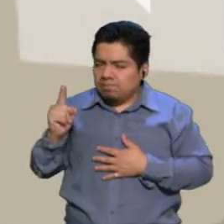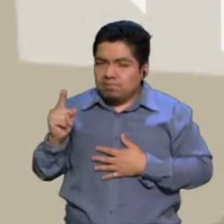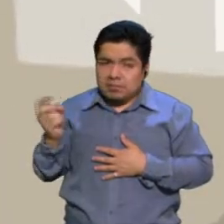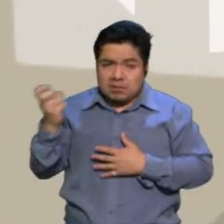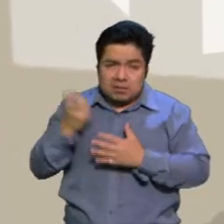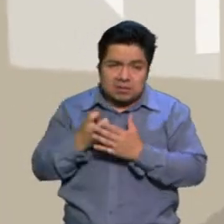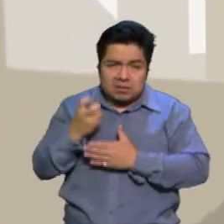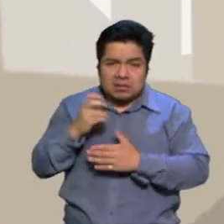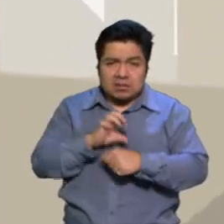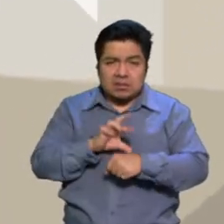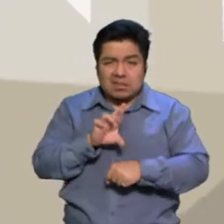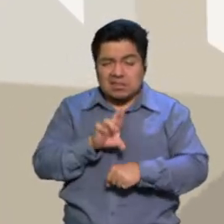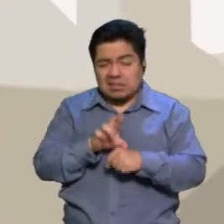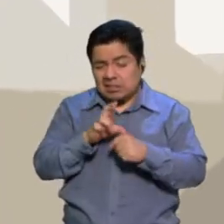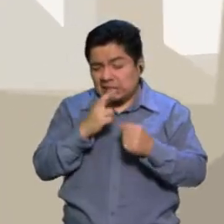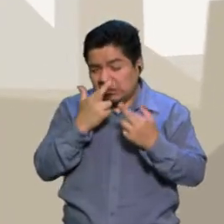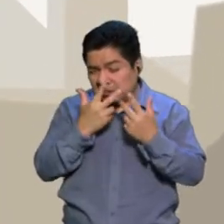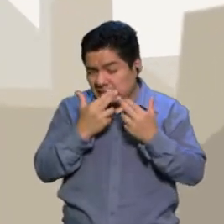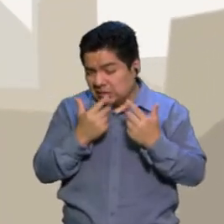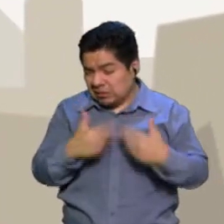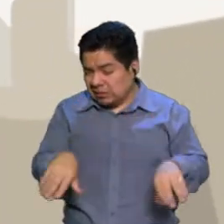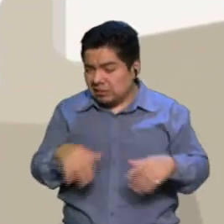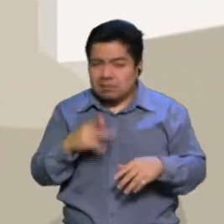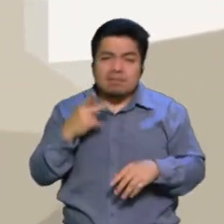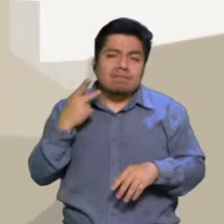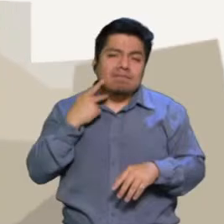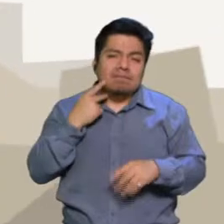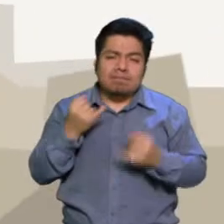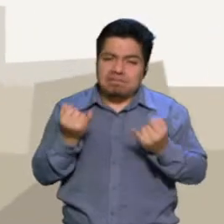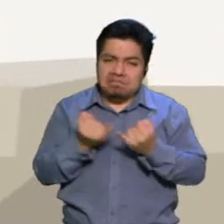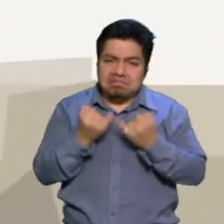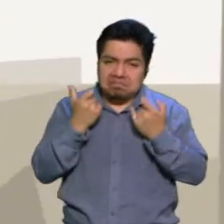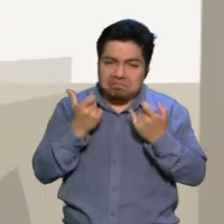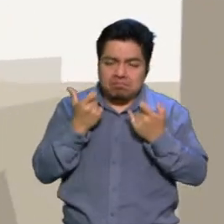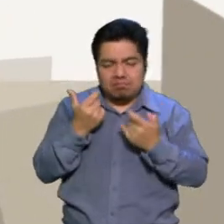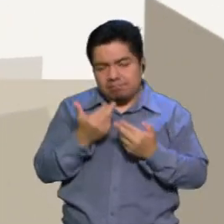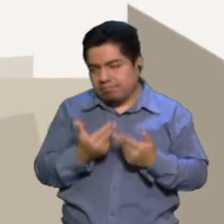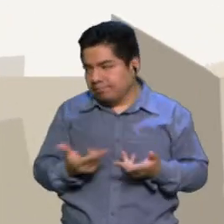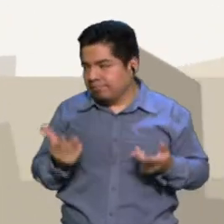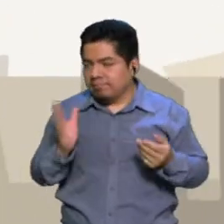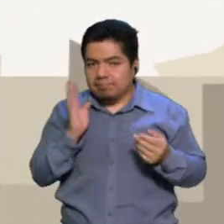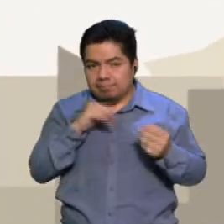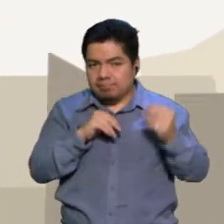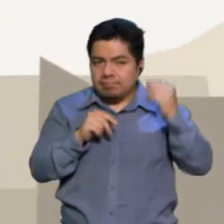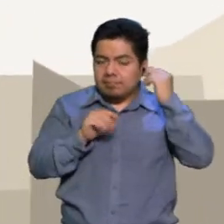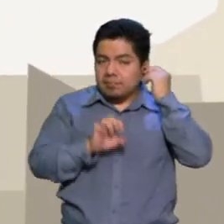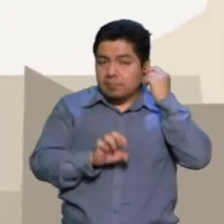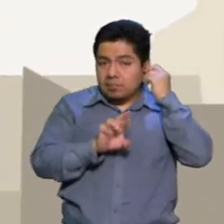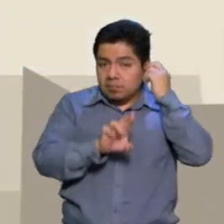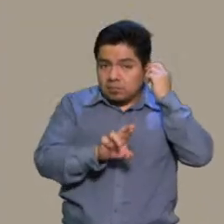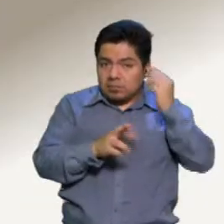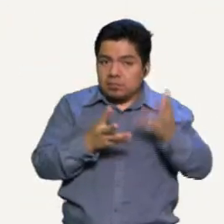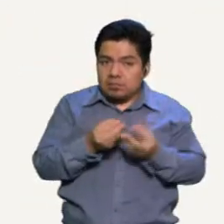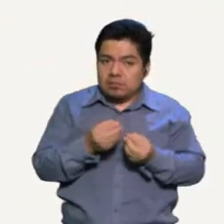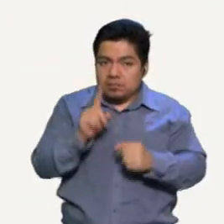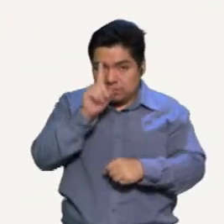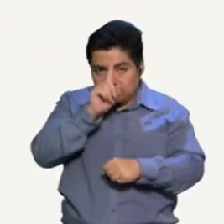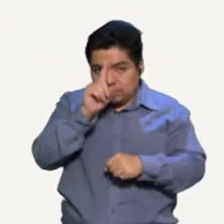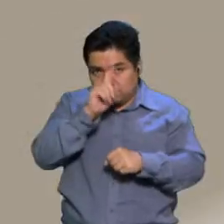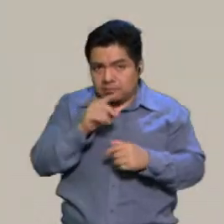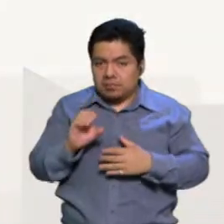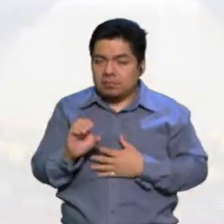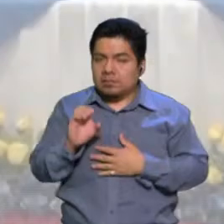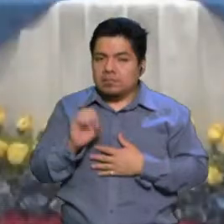convertido a Ecuador en un desastre políticamente hablando y también económicamente hablando. Y Ecuador ahora es miembro del Consejo de Seguridad de Naciones